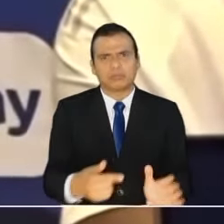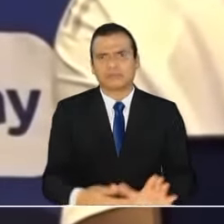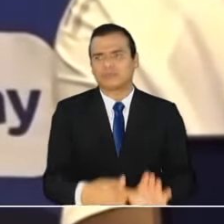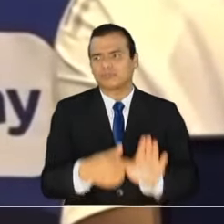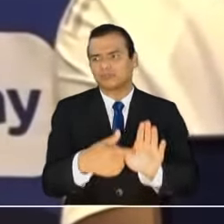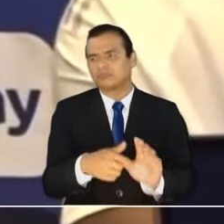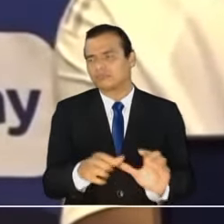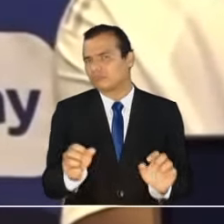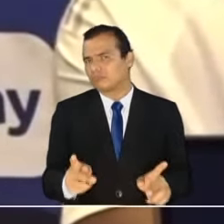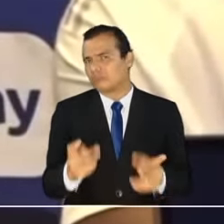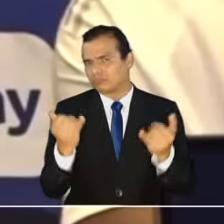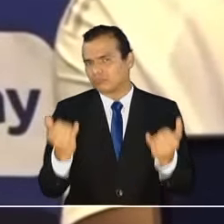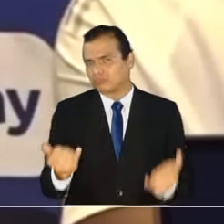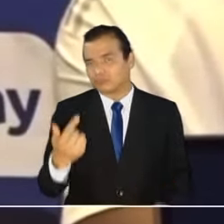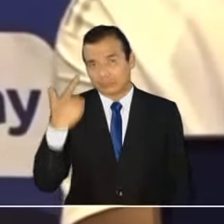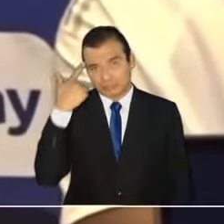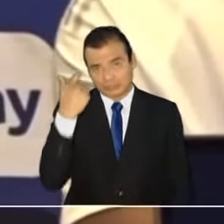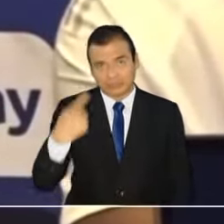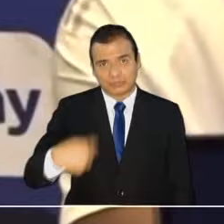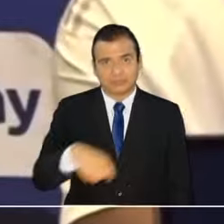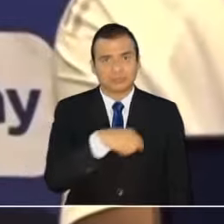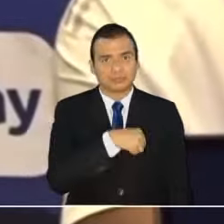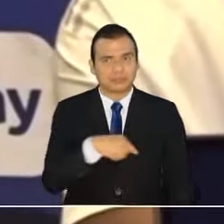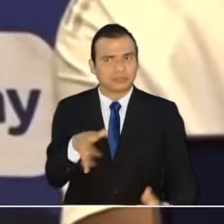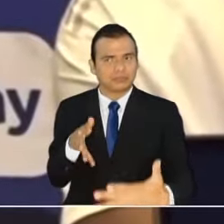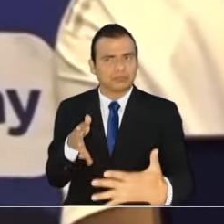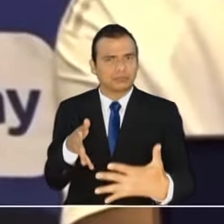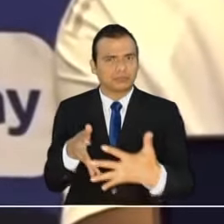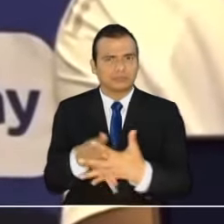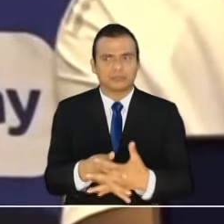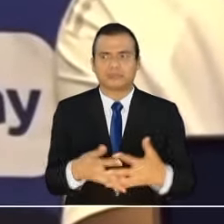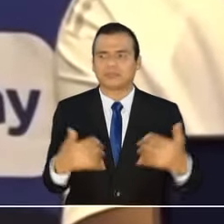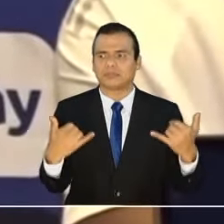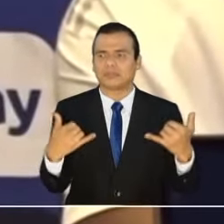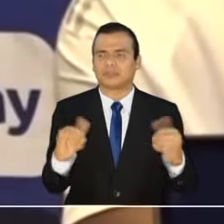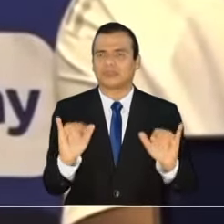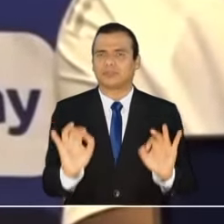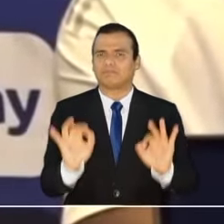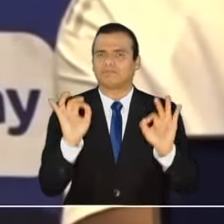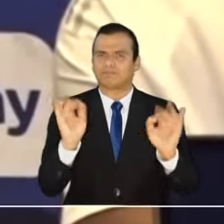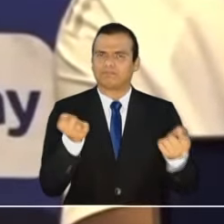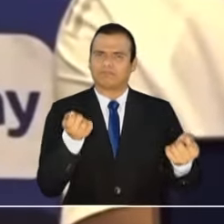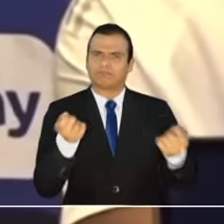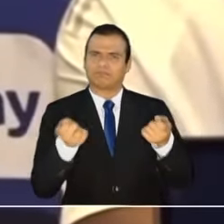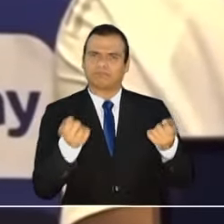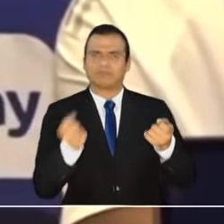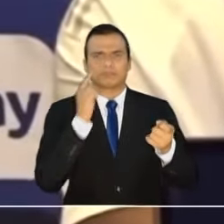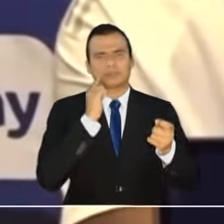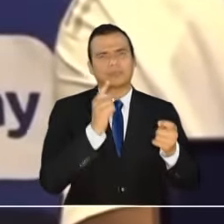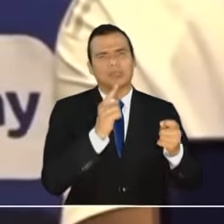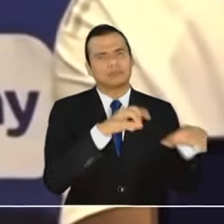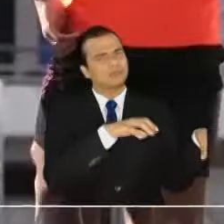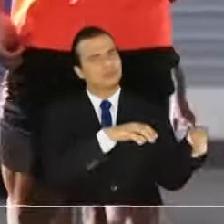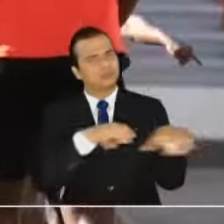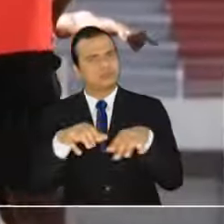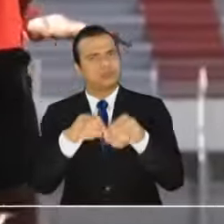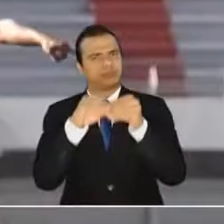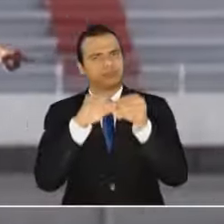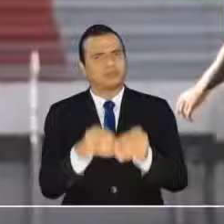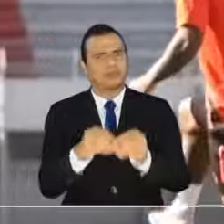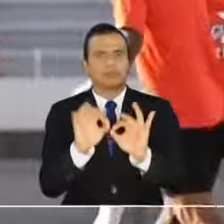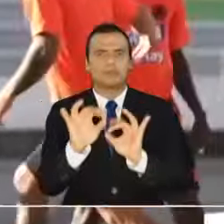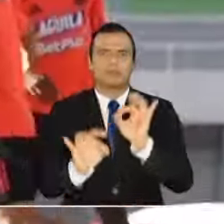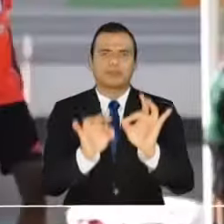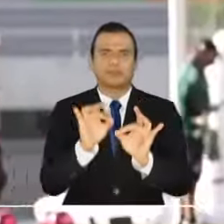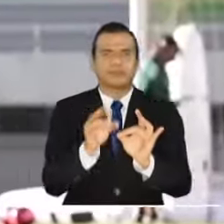nosotros manejar el ritmo del partido, ¿no? El que maneja la pelota de pronto puede manejar eso. Y vamos a intentar desde el